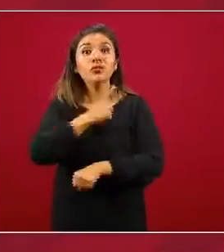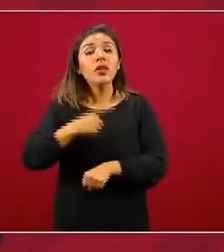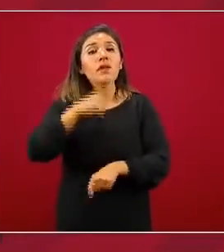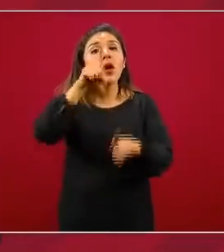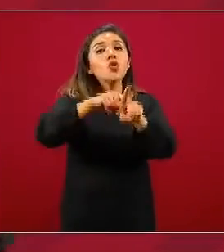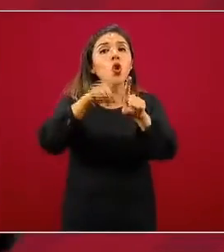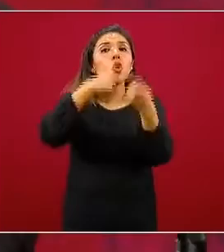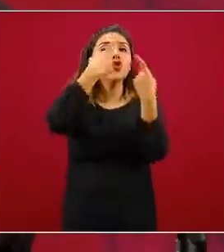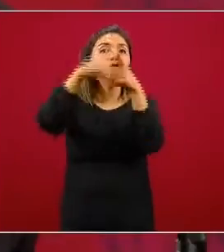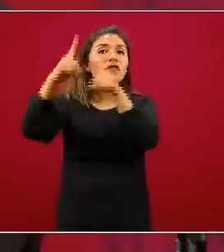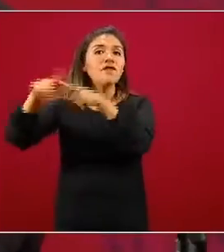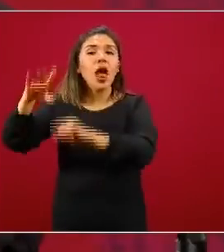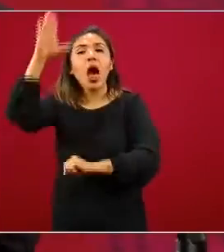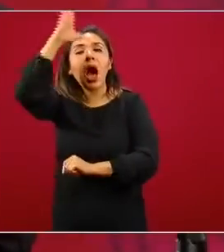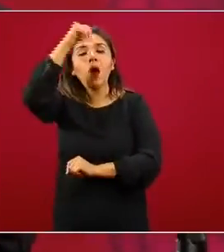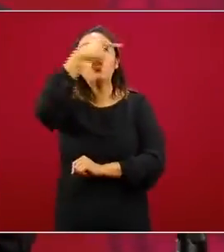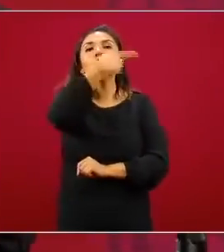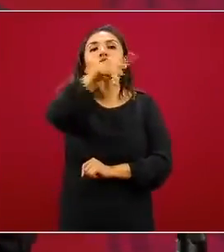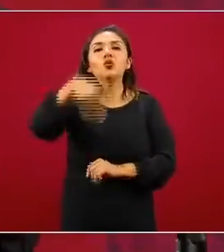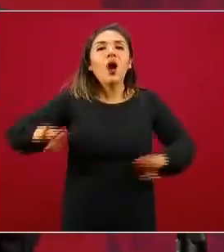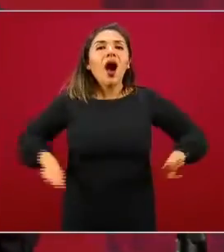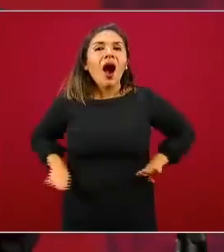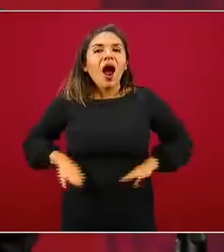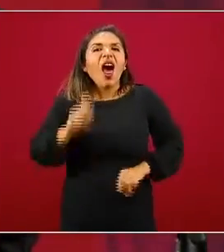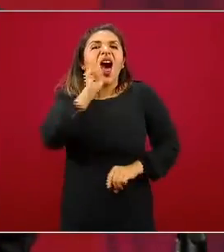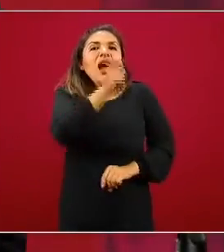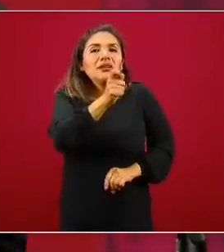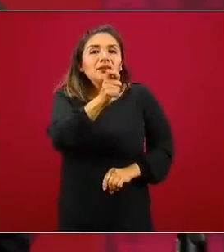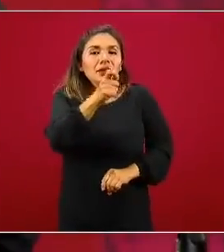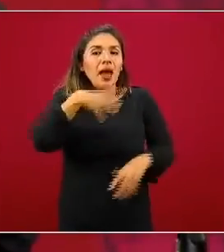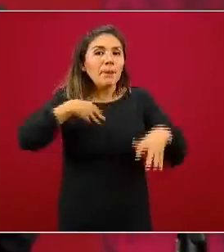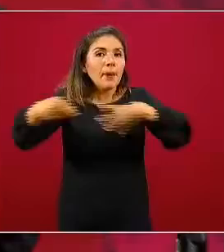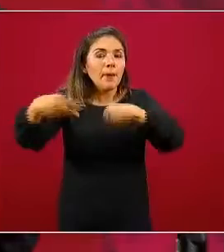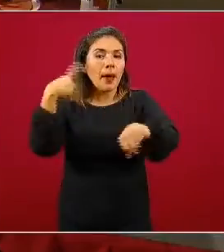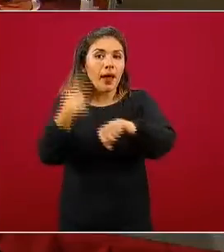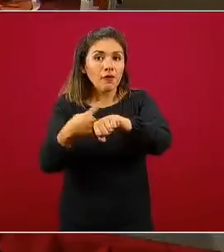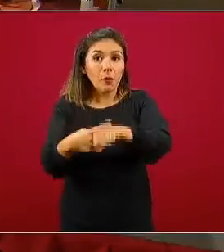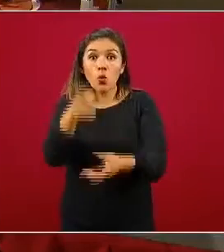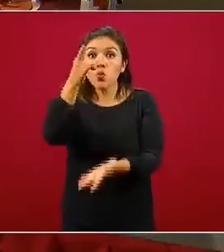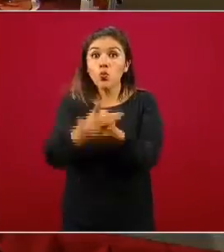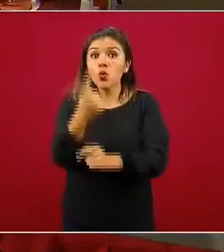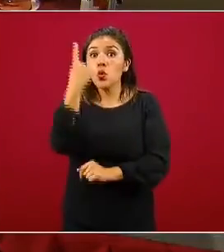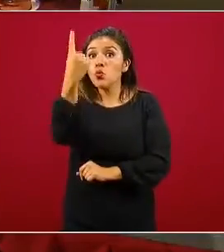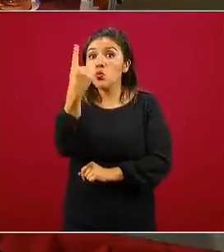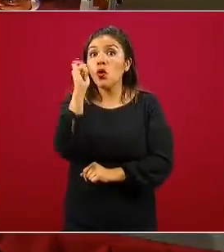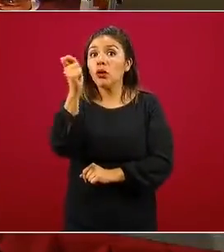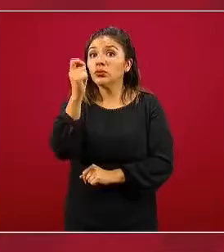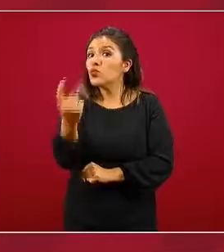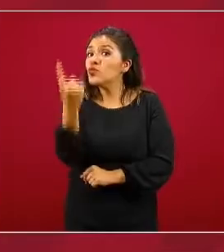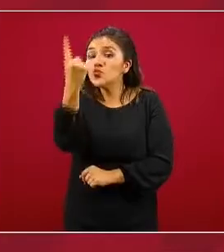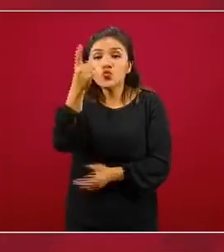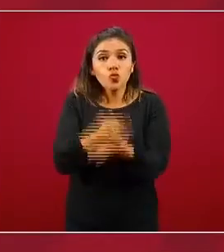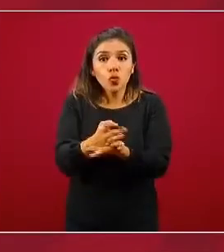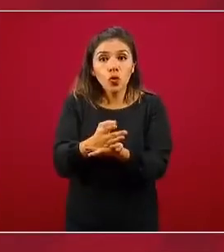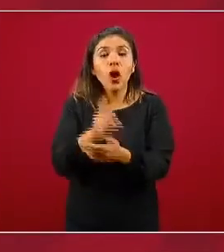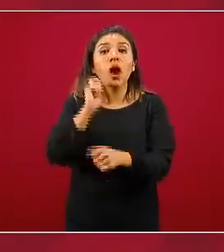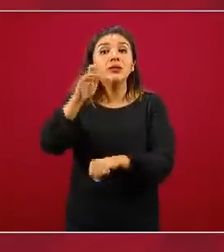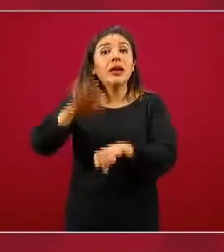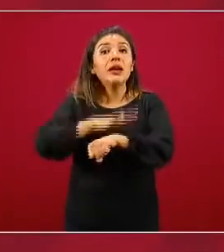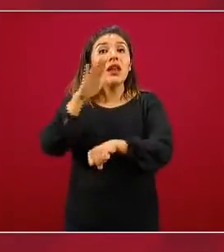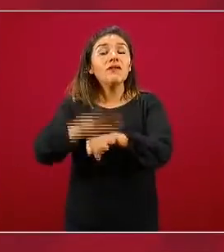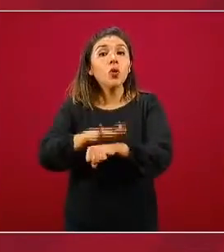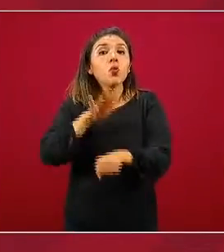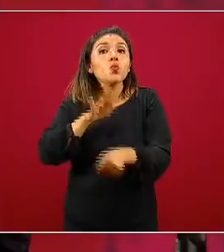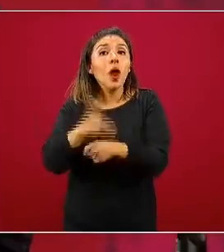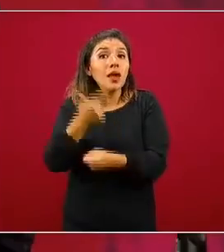color diferente de acuerdo a cómo esté la epidemia. Entonces, un solo semáforo es un solo instrumento. ¿Qué calificación